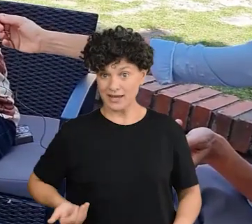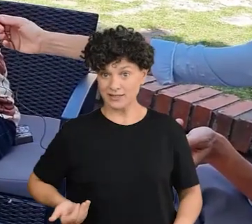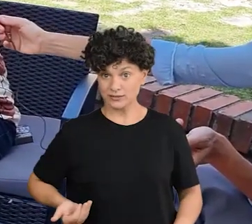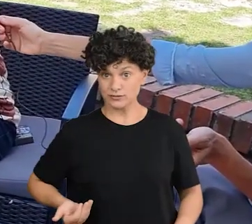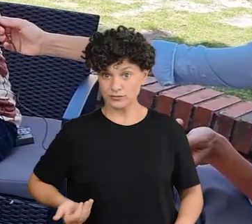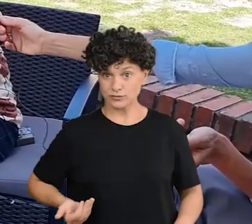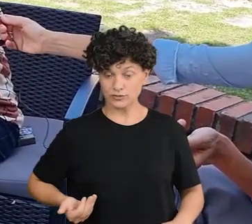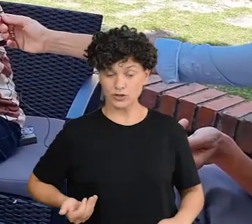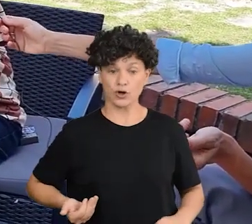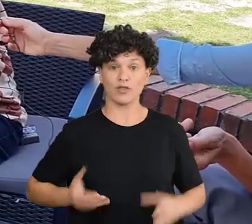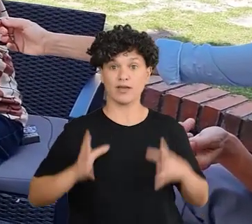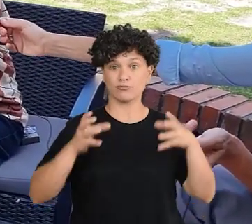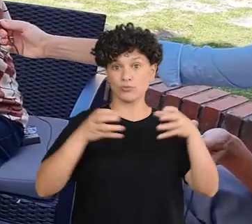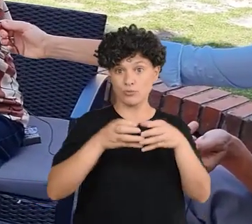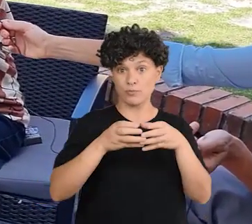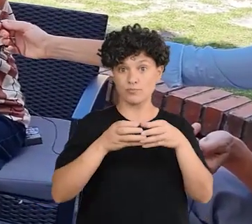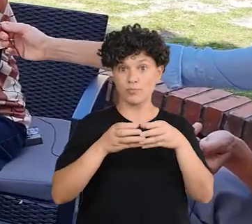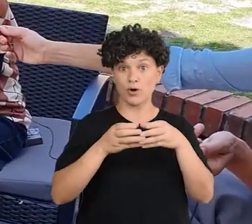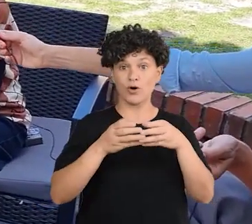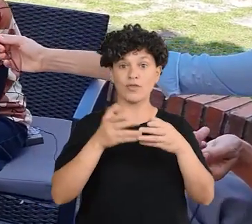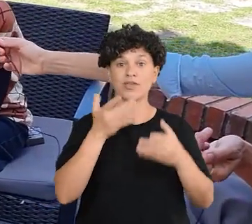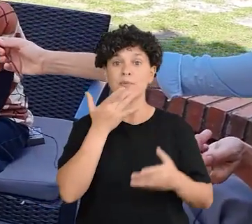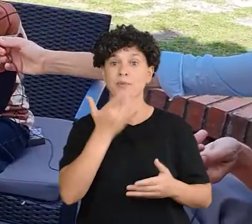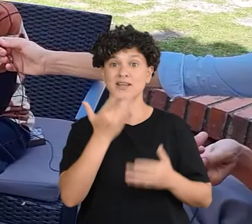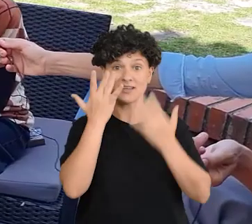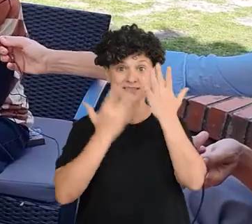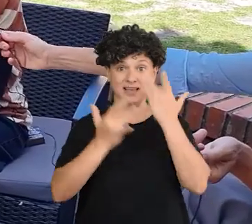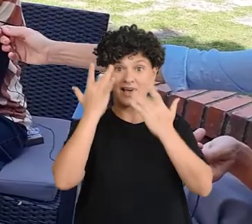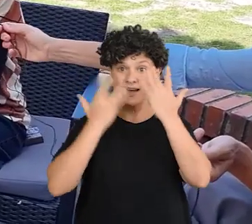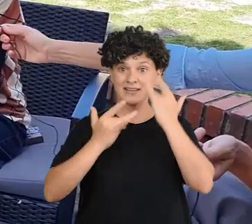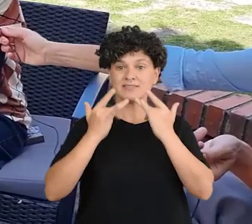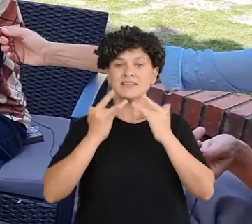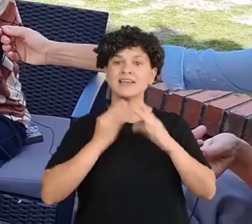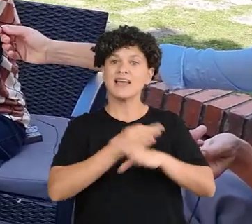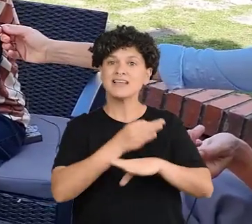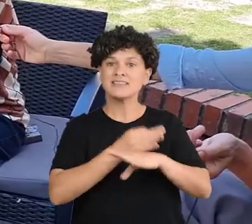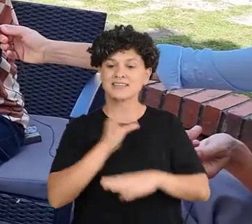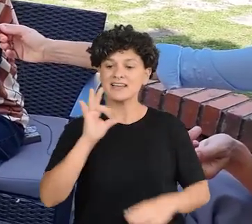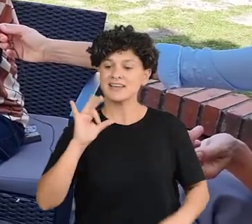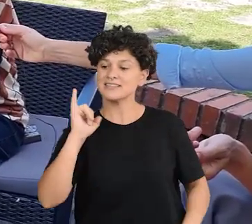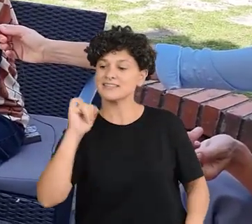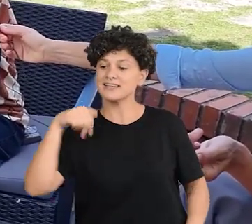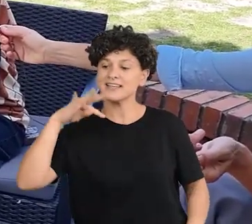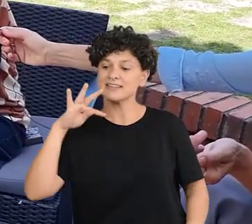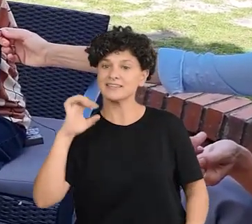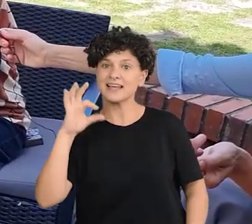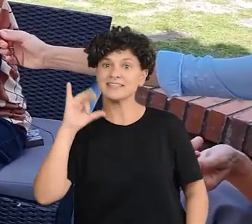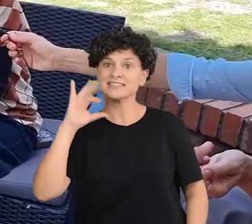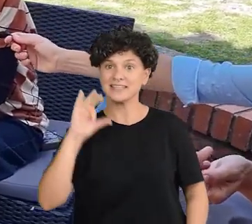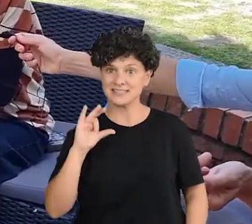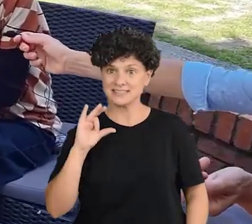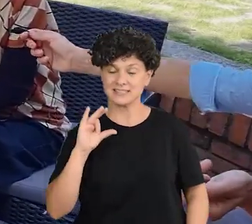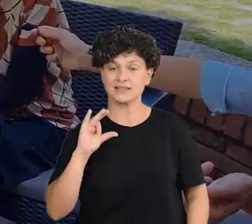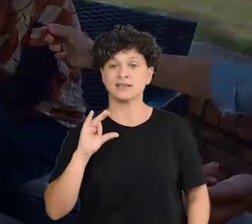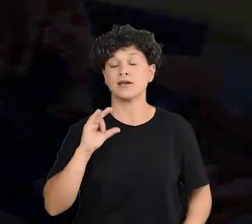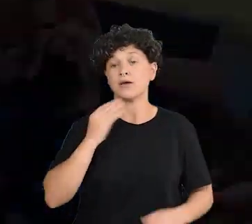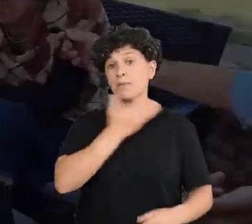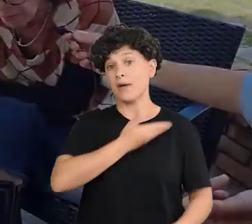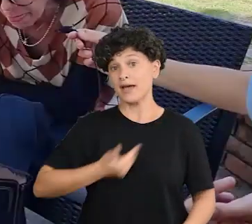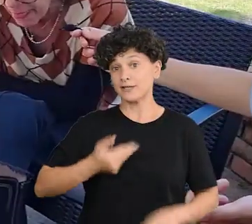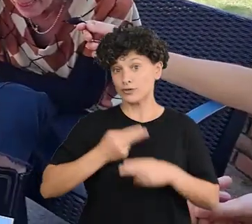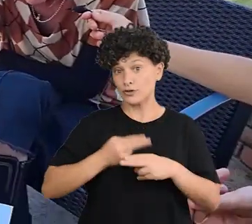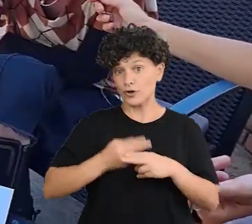por maestros del Círculo de Bellas Artes, de la síntesis, como Guillermo